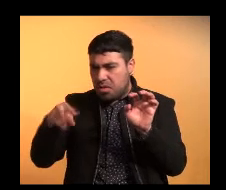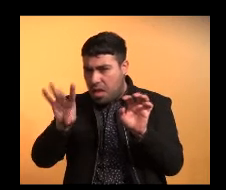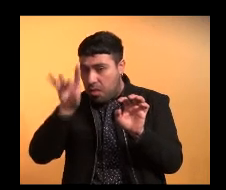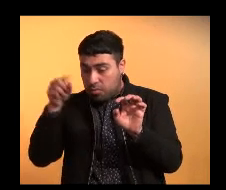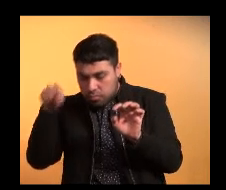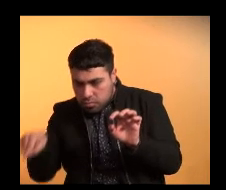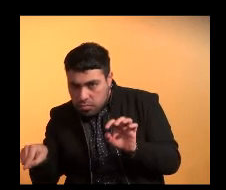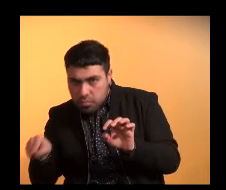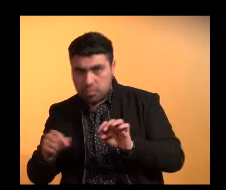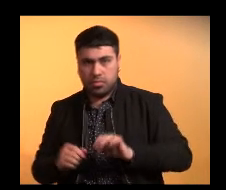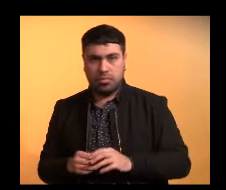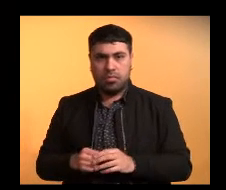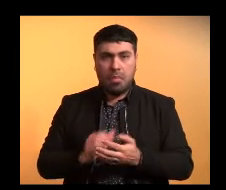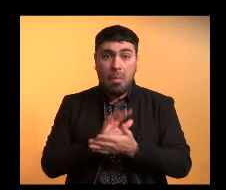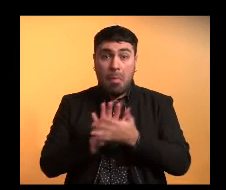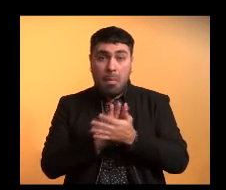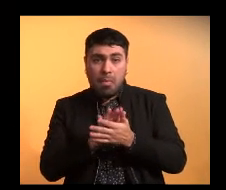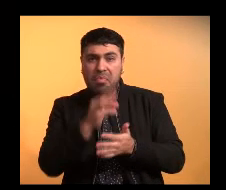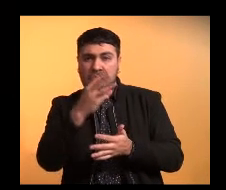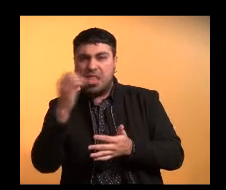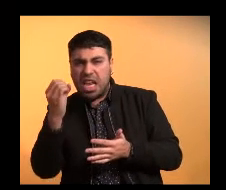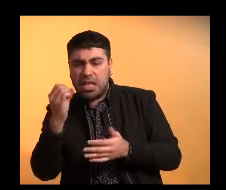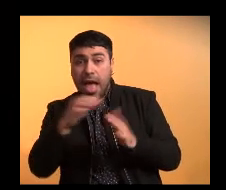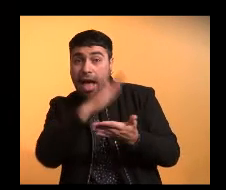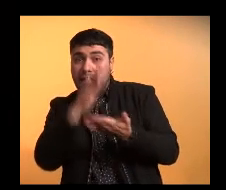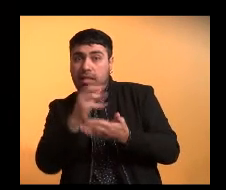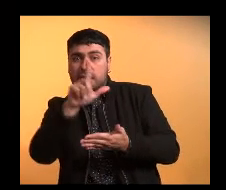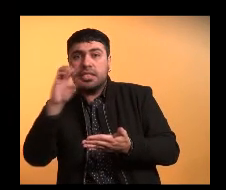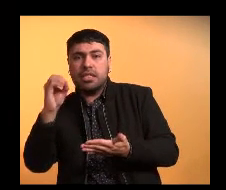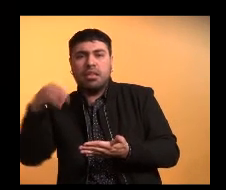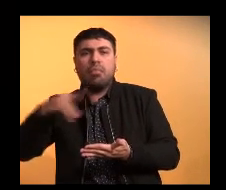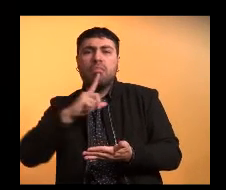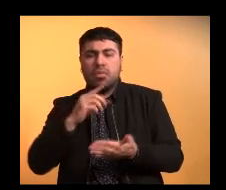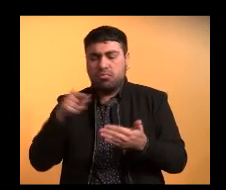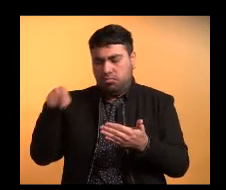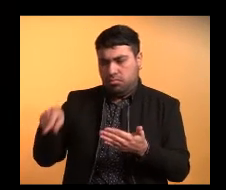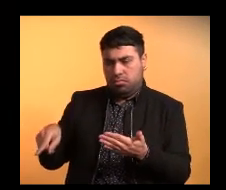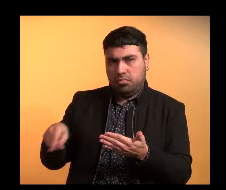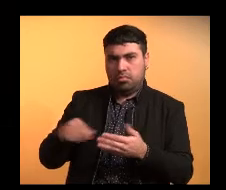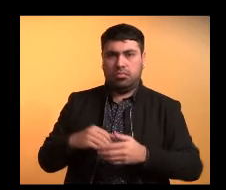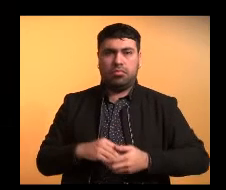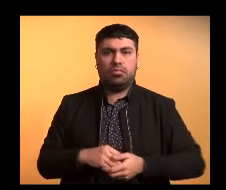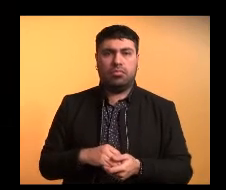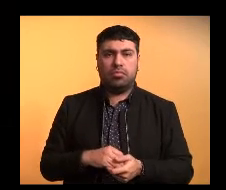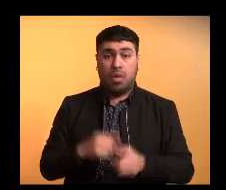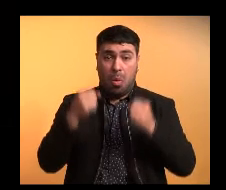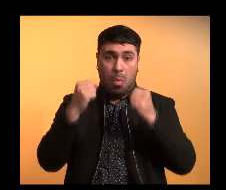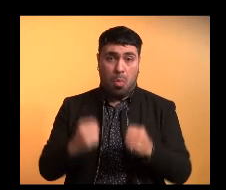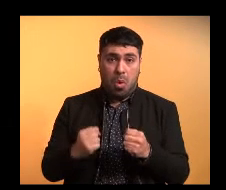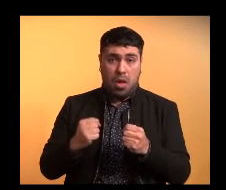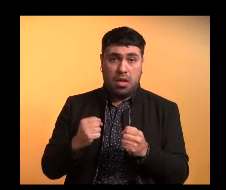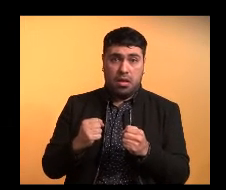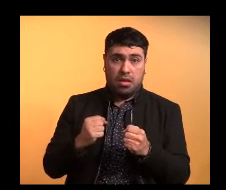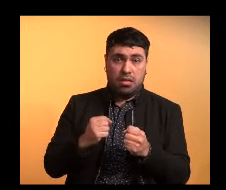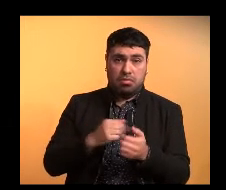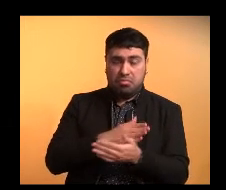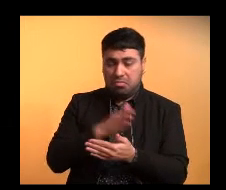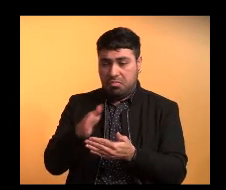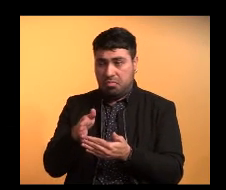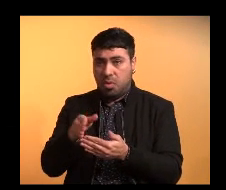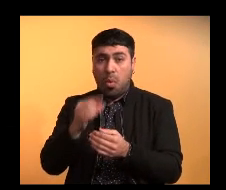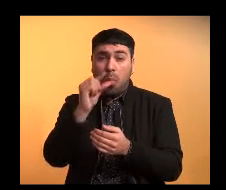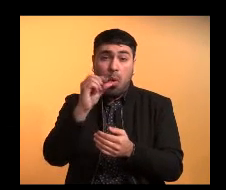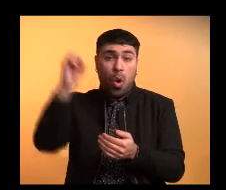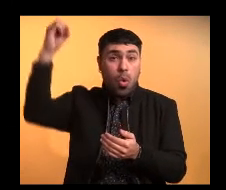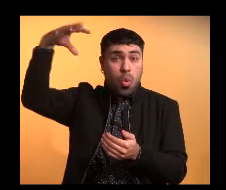pero en general la mayoría llega hasta los 30 metros, porque hasta esa profundidad es donde puede llegar un poquito de energía solar